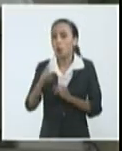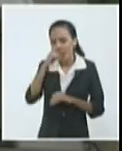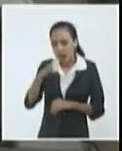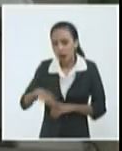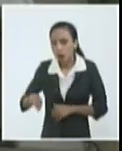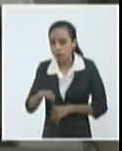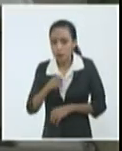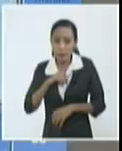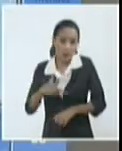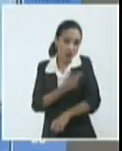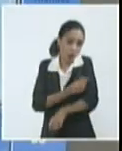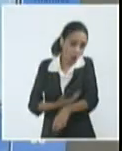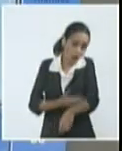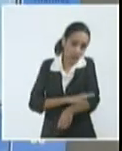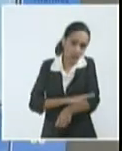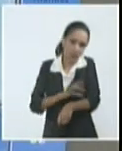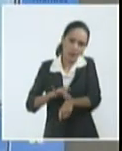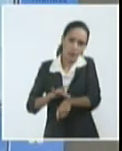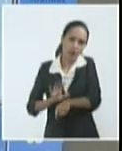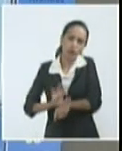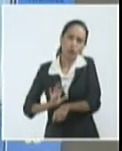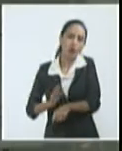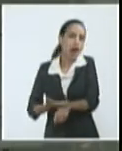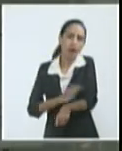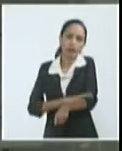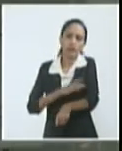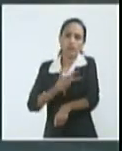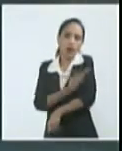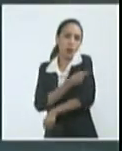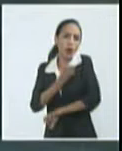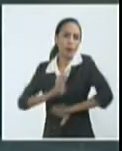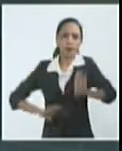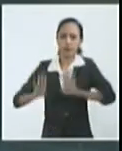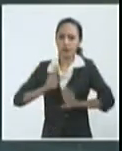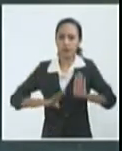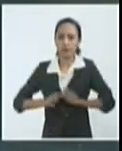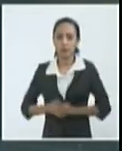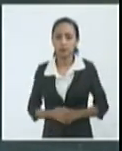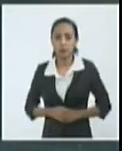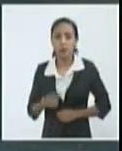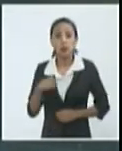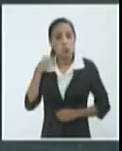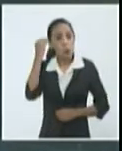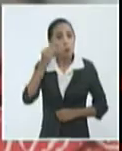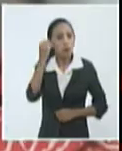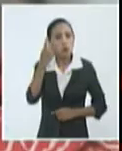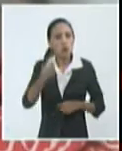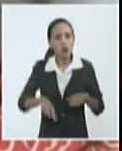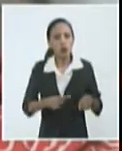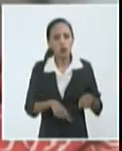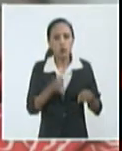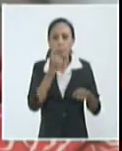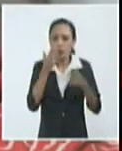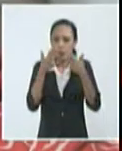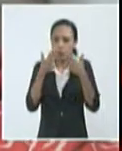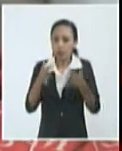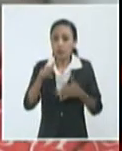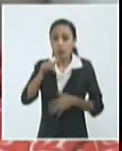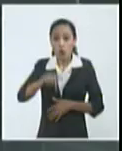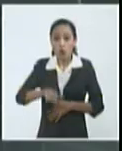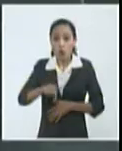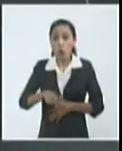también ha sido un proceso de aprendizaje. Y yo creo que una de las cosas más destacables, que hoy indudablemente constituye